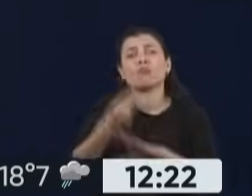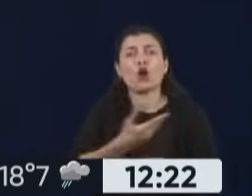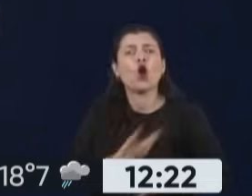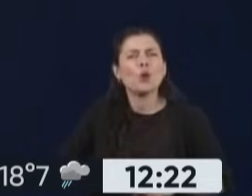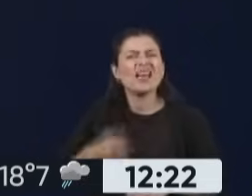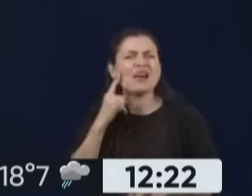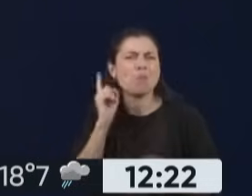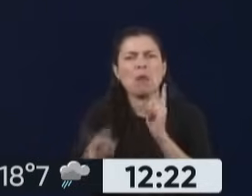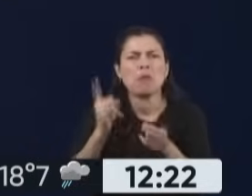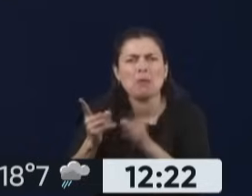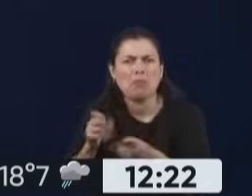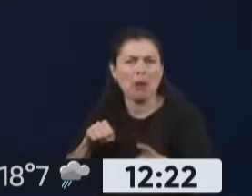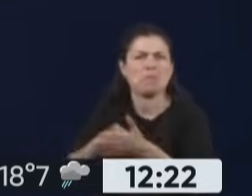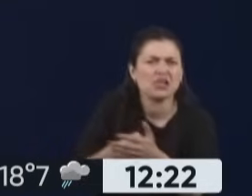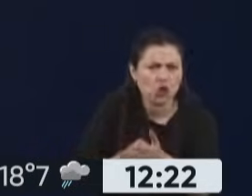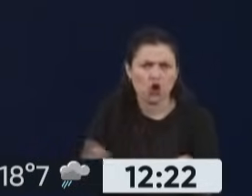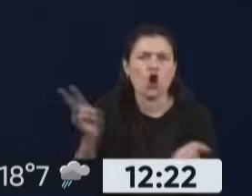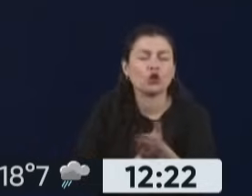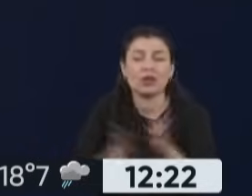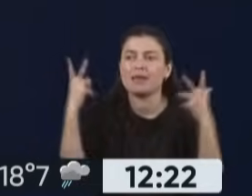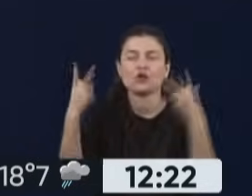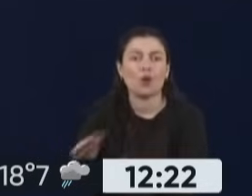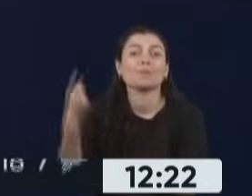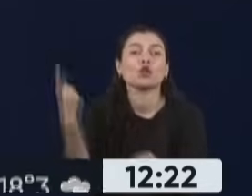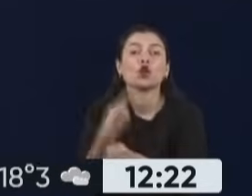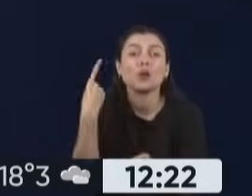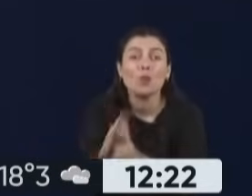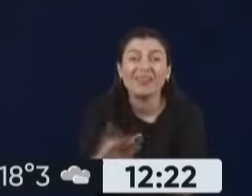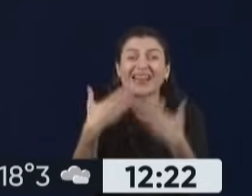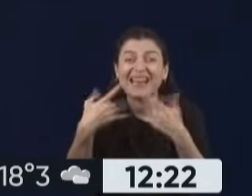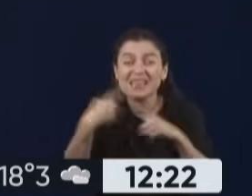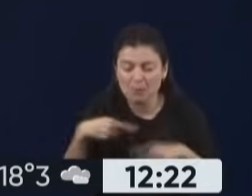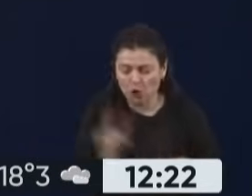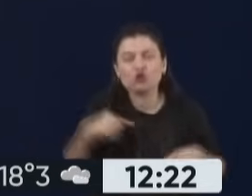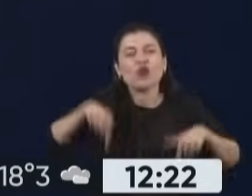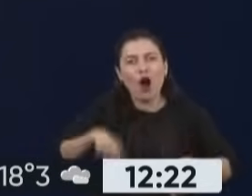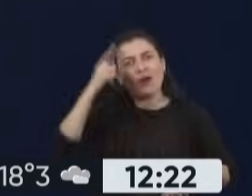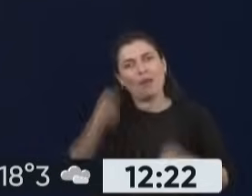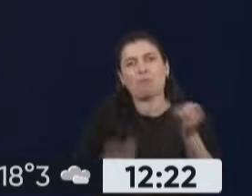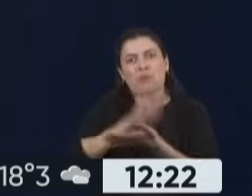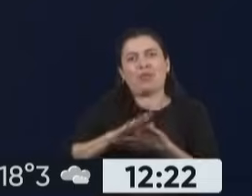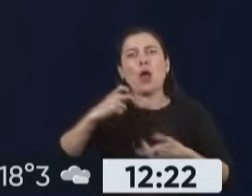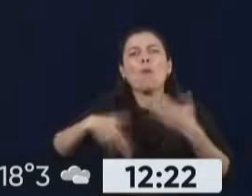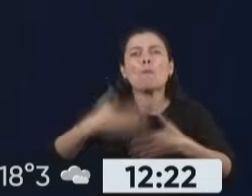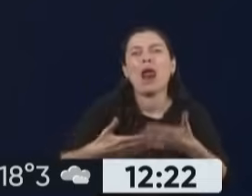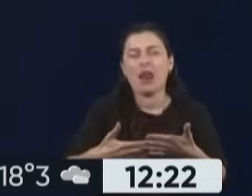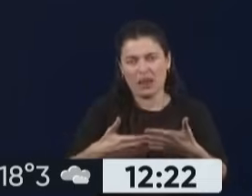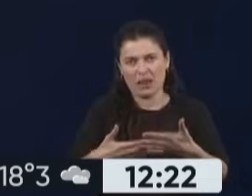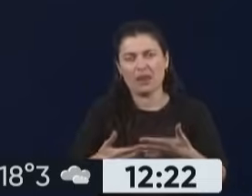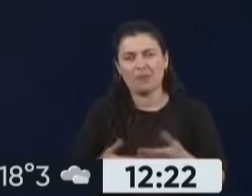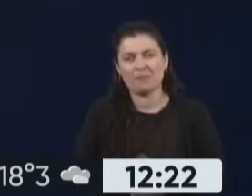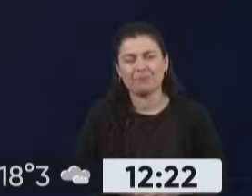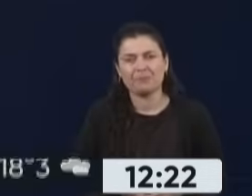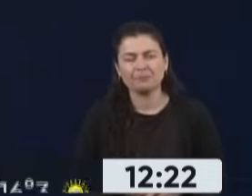quieran nuevamente empezar a perseguir, revisando el pasado de gente que se adhirió a